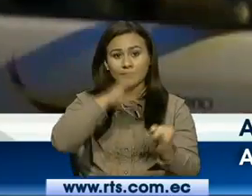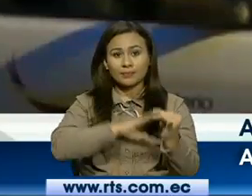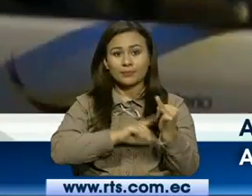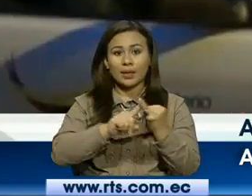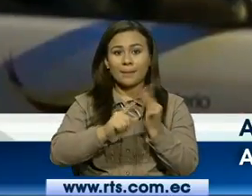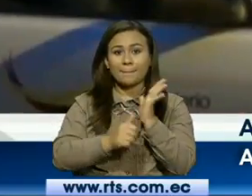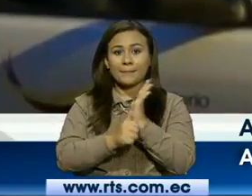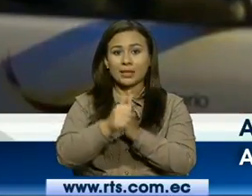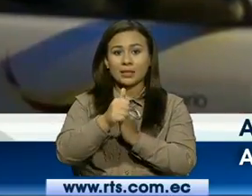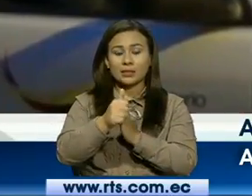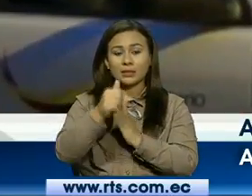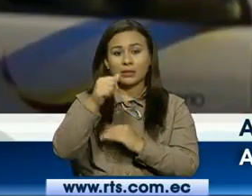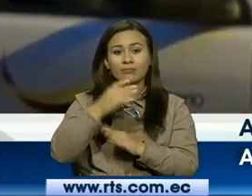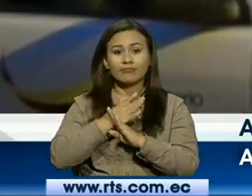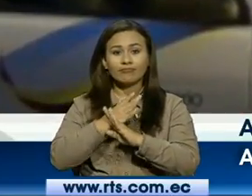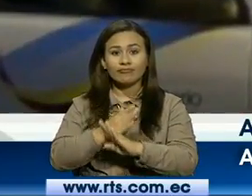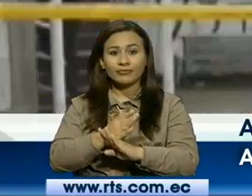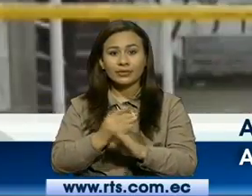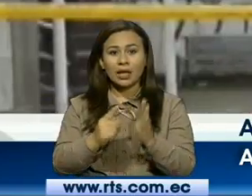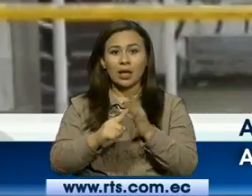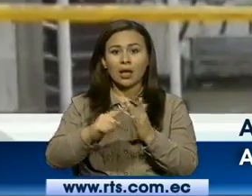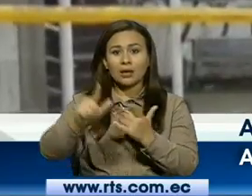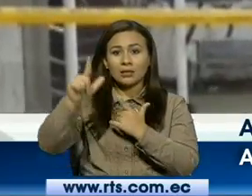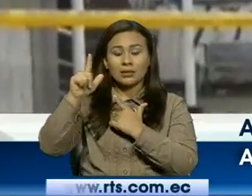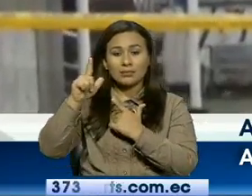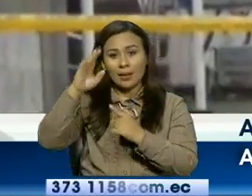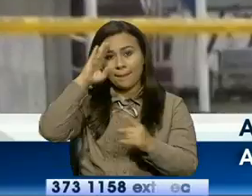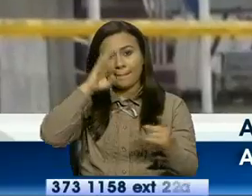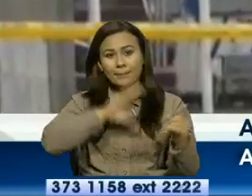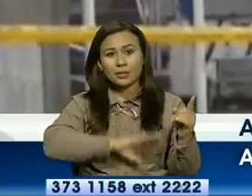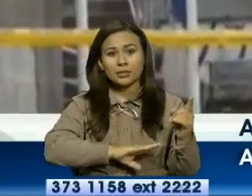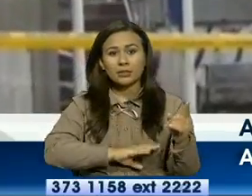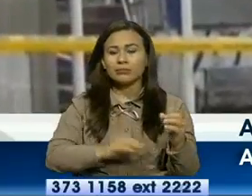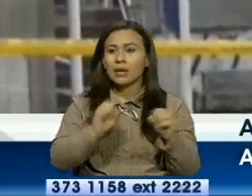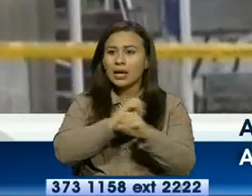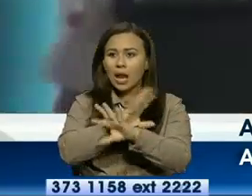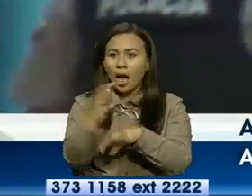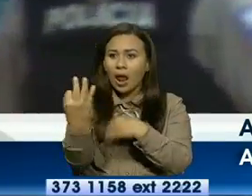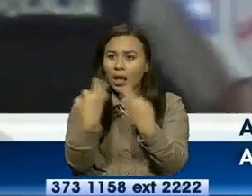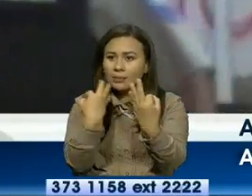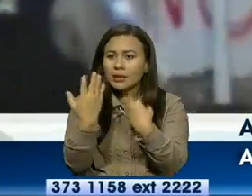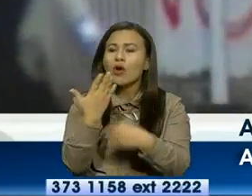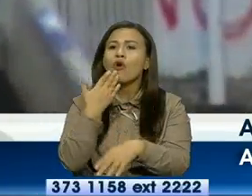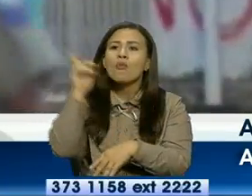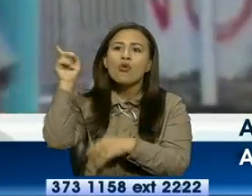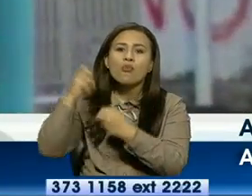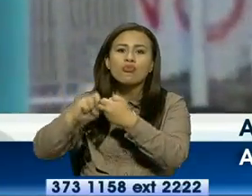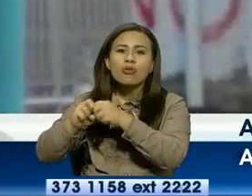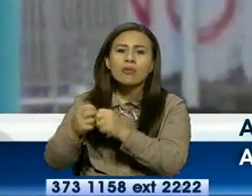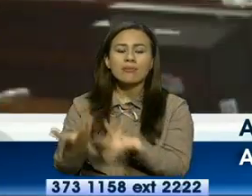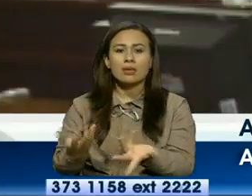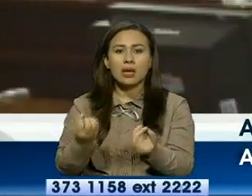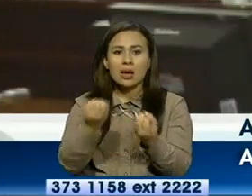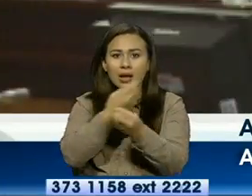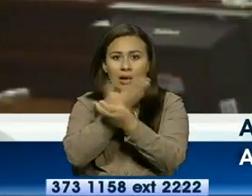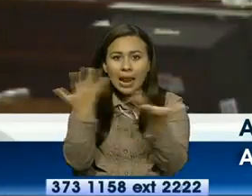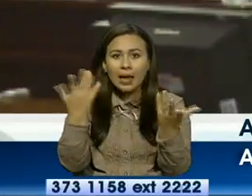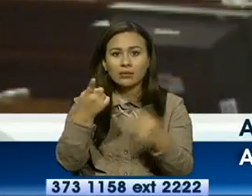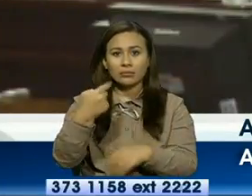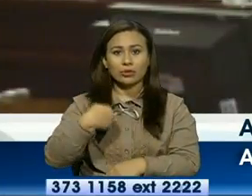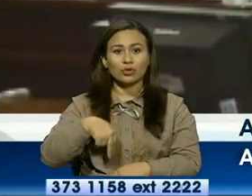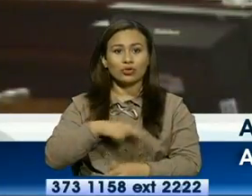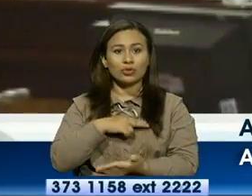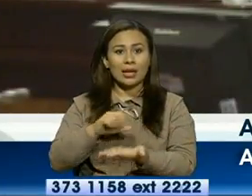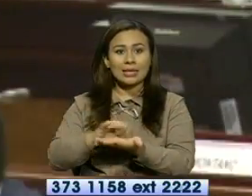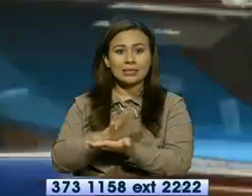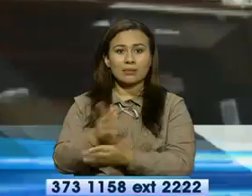Defensa y el alto mando, tanto militar como policial, y que había que aclarar la situación en frontera. Que los asambleístas no nos convirtamos